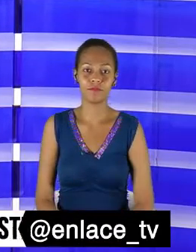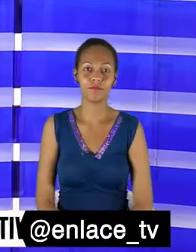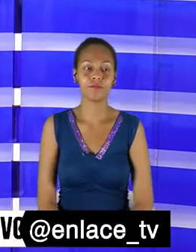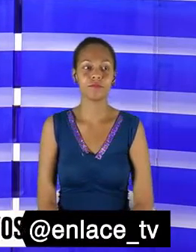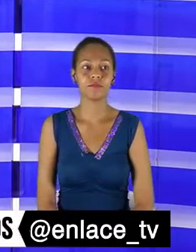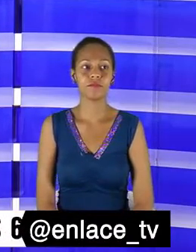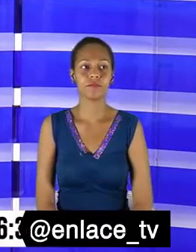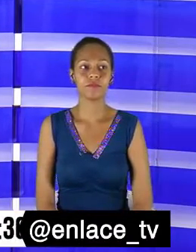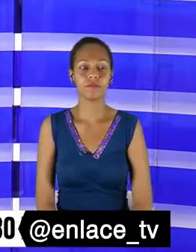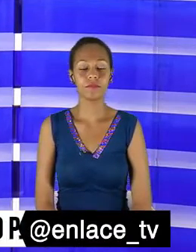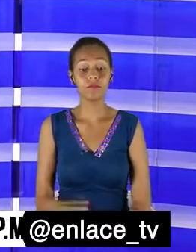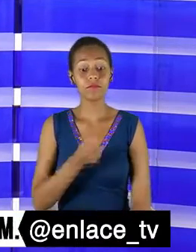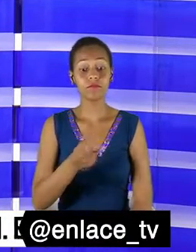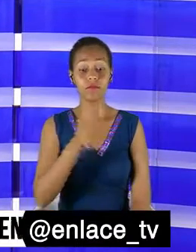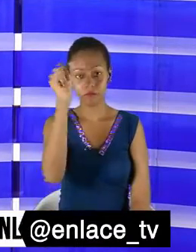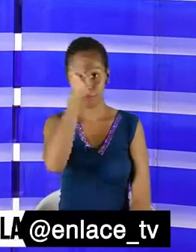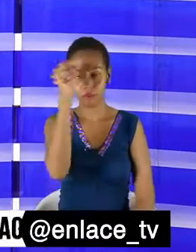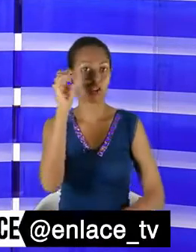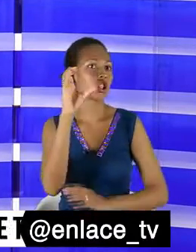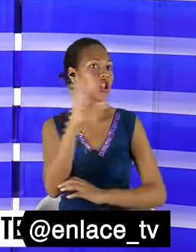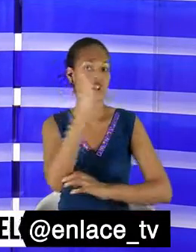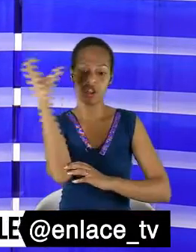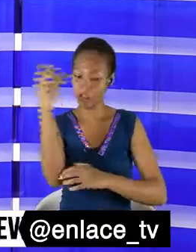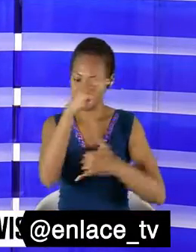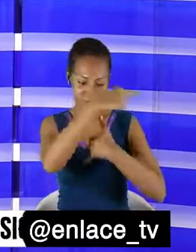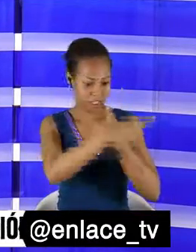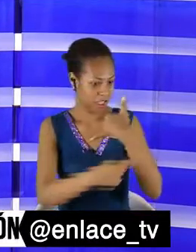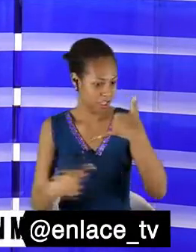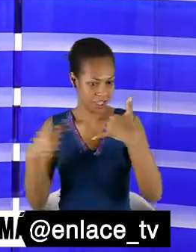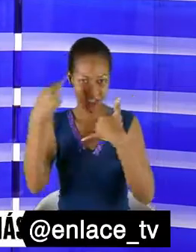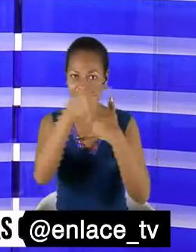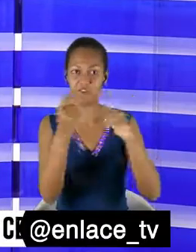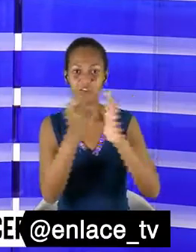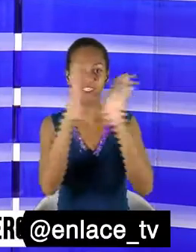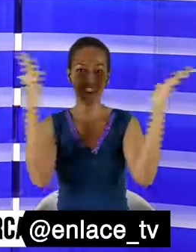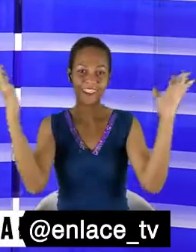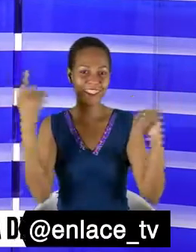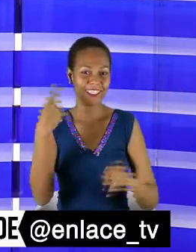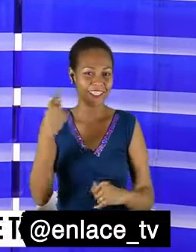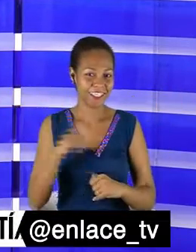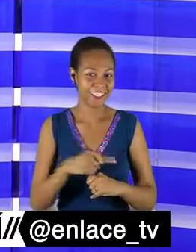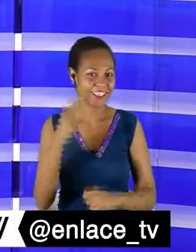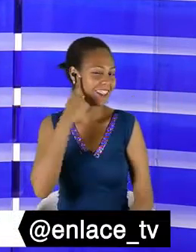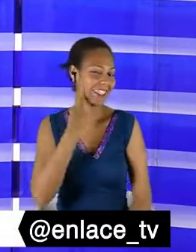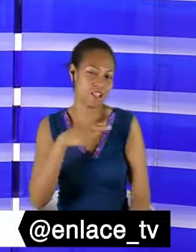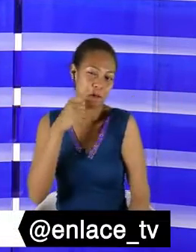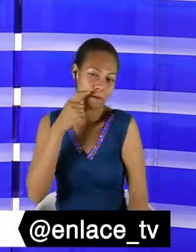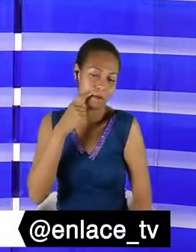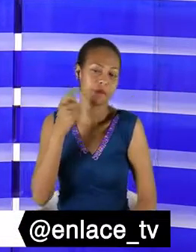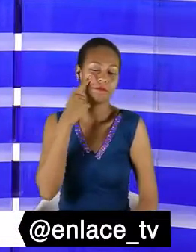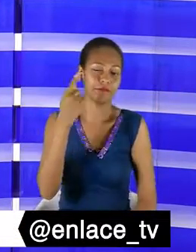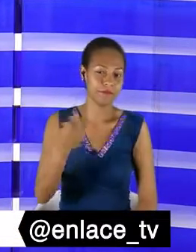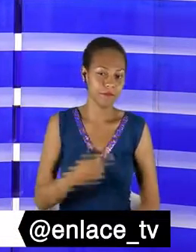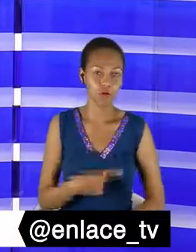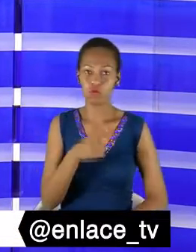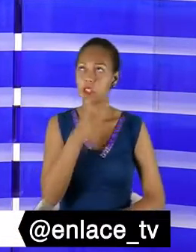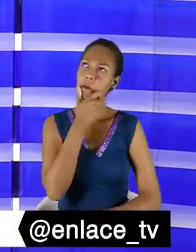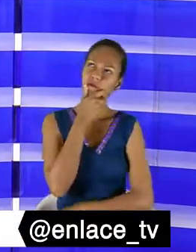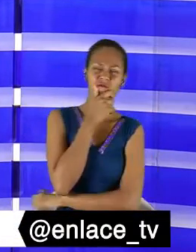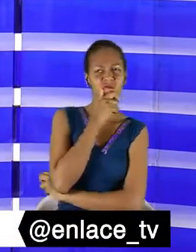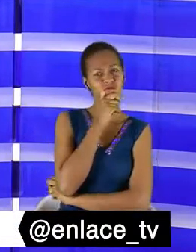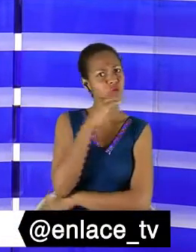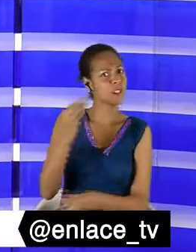se celebrará en Colombia el Día del Padre. Y aquí en nuestra sección En la Mira les presentamos algunas opciones para que no se queden